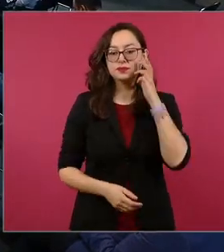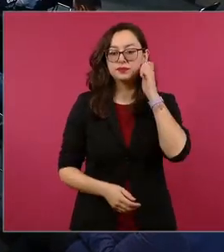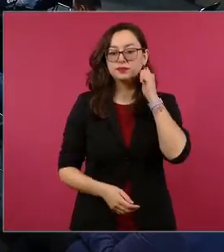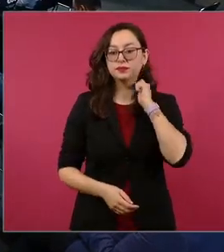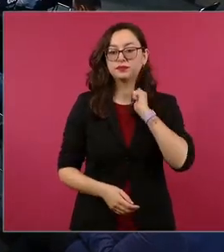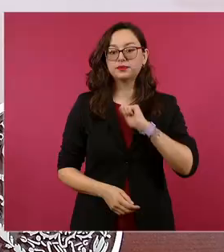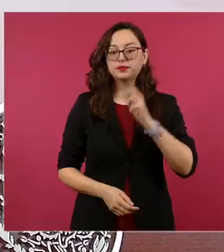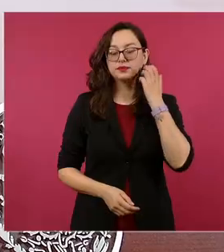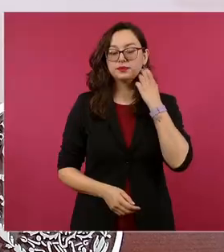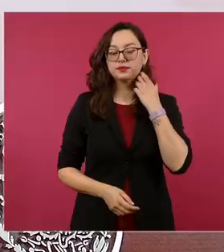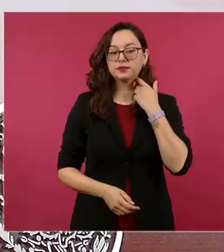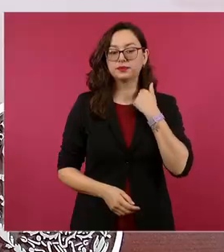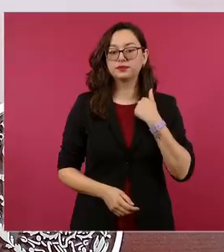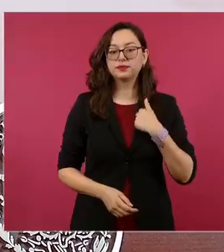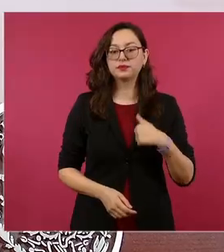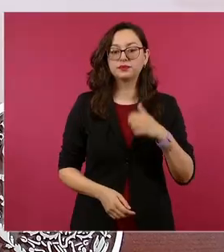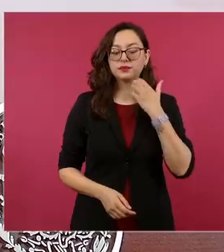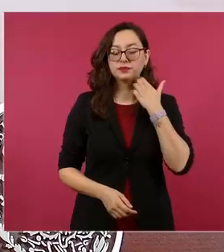Ese es